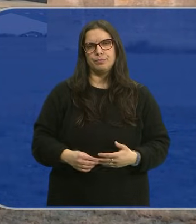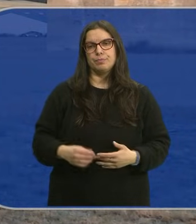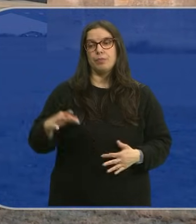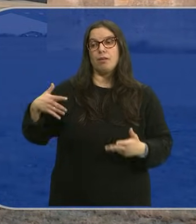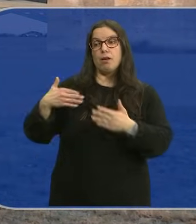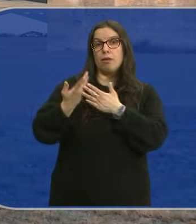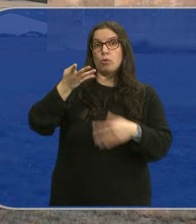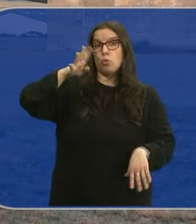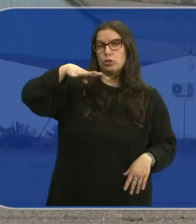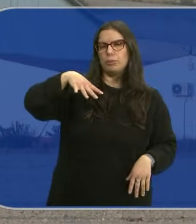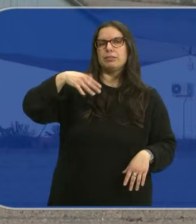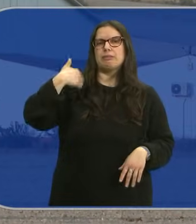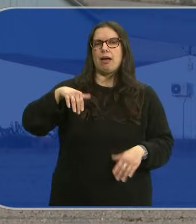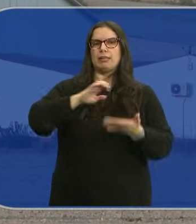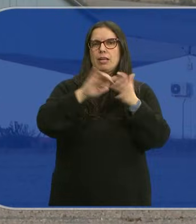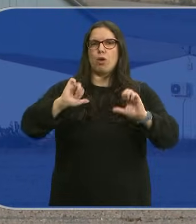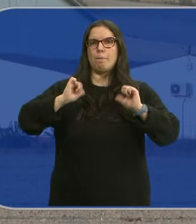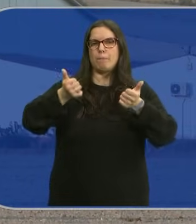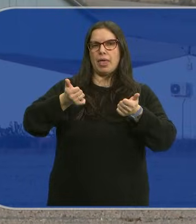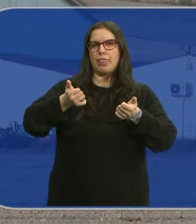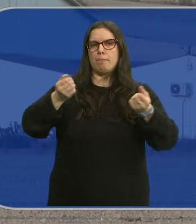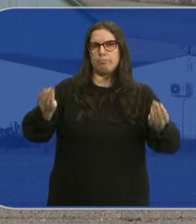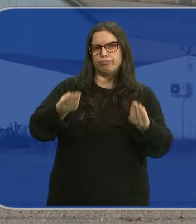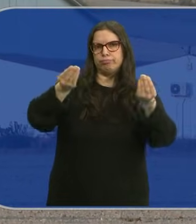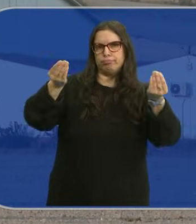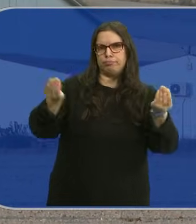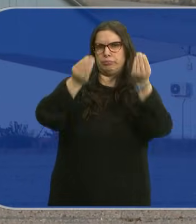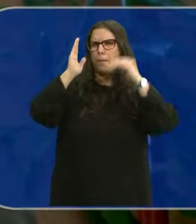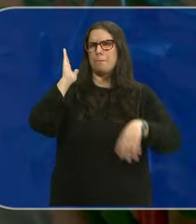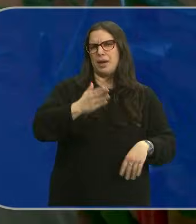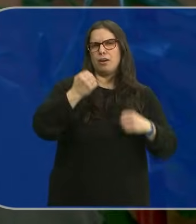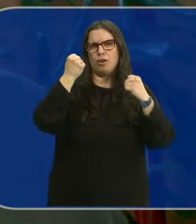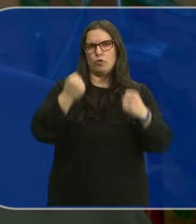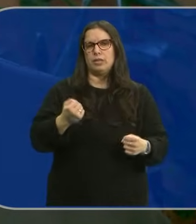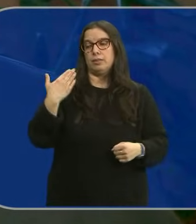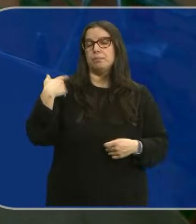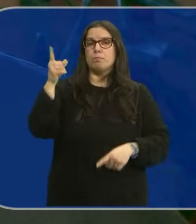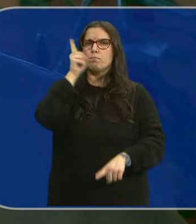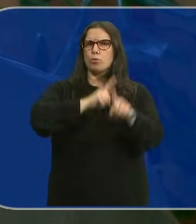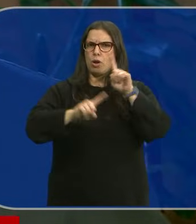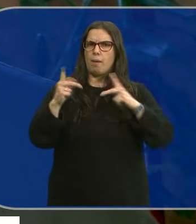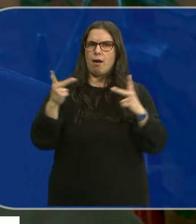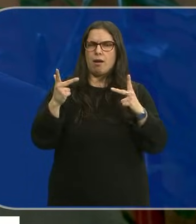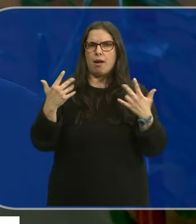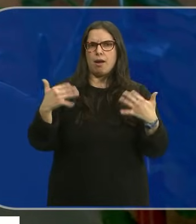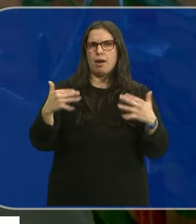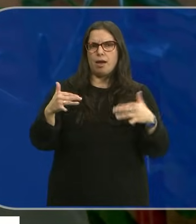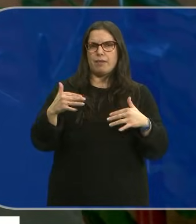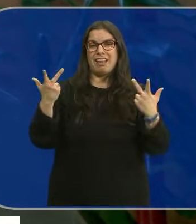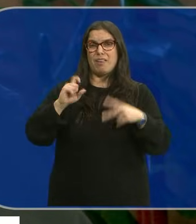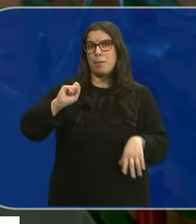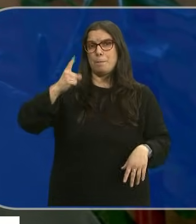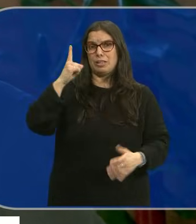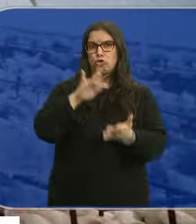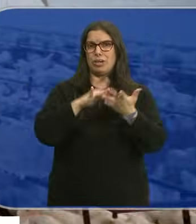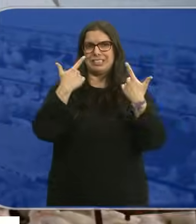4 meses después, Castilla y León empieza a salir del peor golpe de su avicultura. Venimos de un problema que ha sido muy grave, el más grave que haya